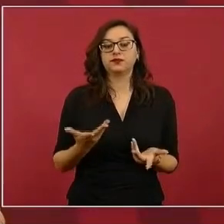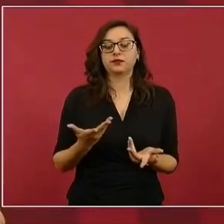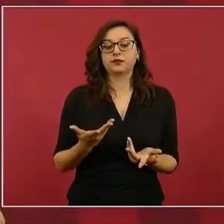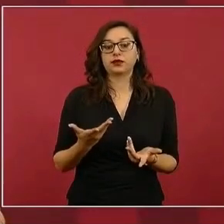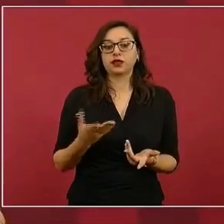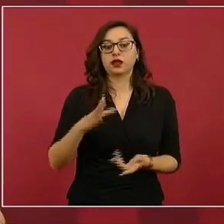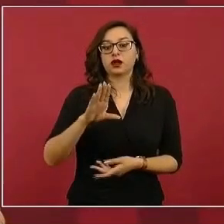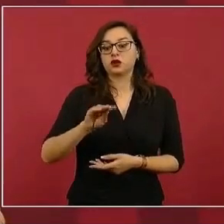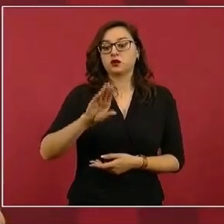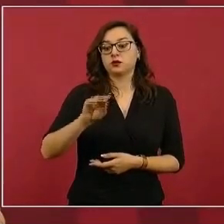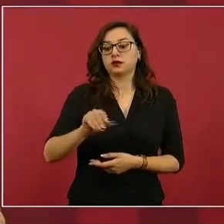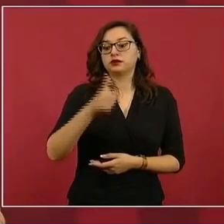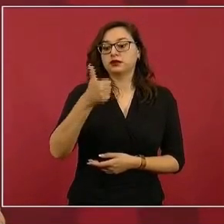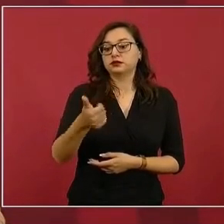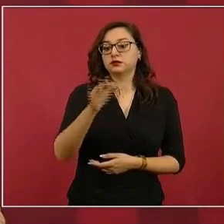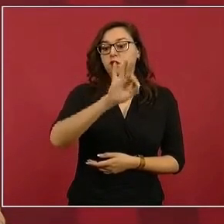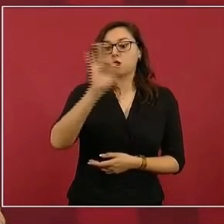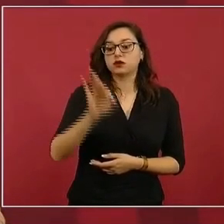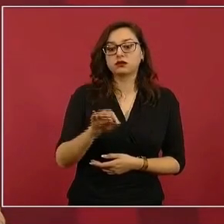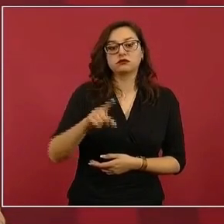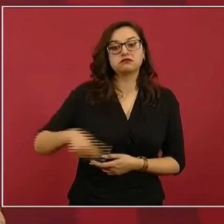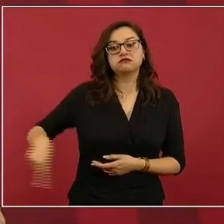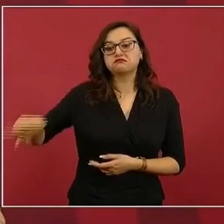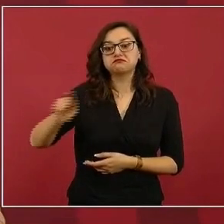96% de analfabetismo.